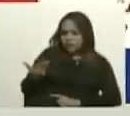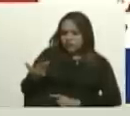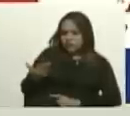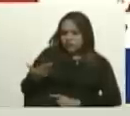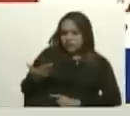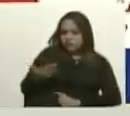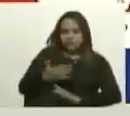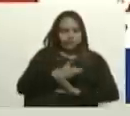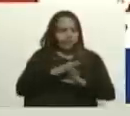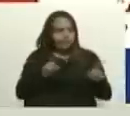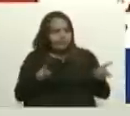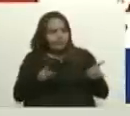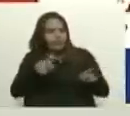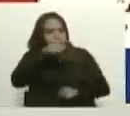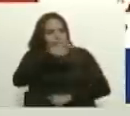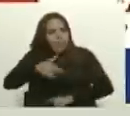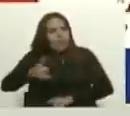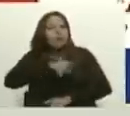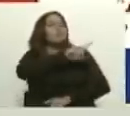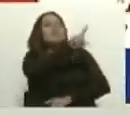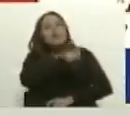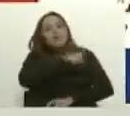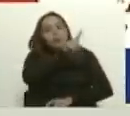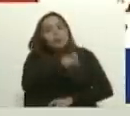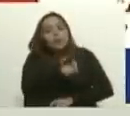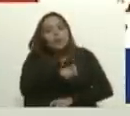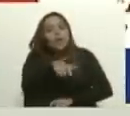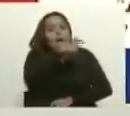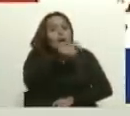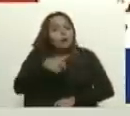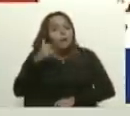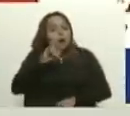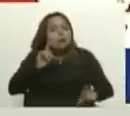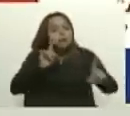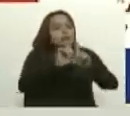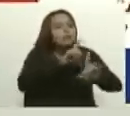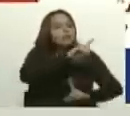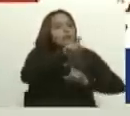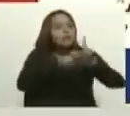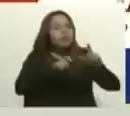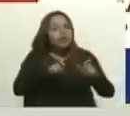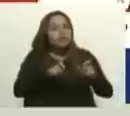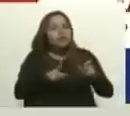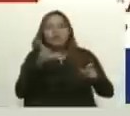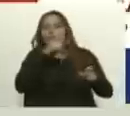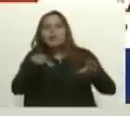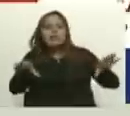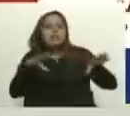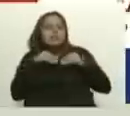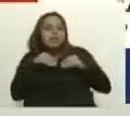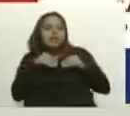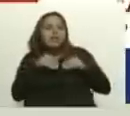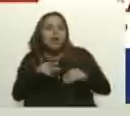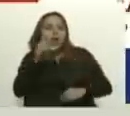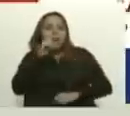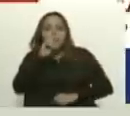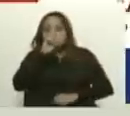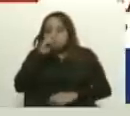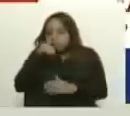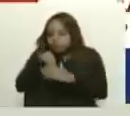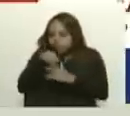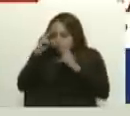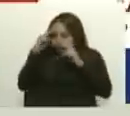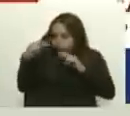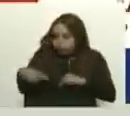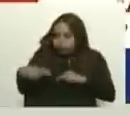pueblo que los interpele, por el pueblo que los increpe, bueno, le van a aguantar la mirada al pueblo.